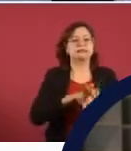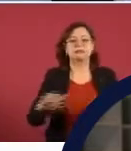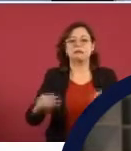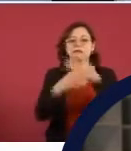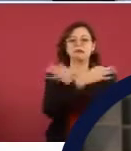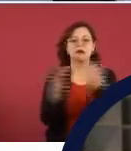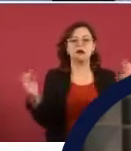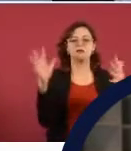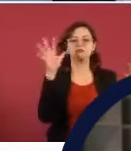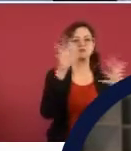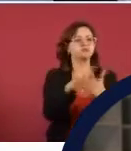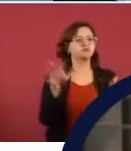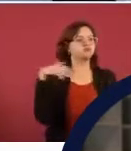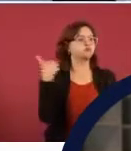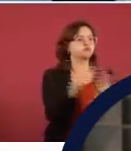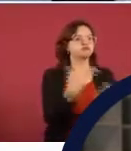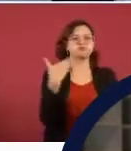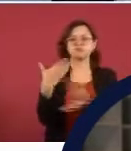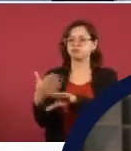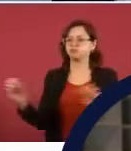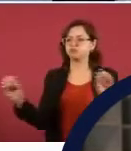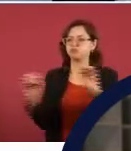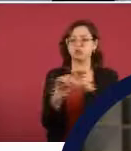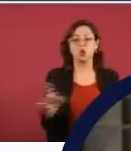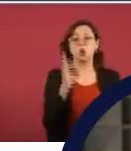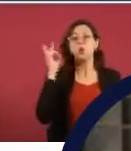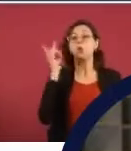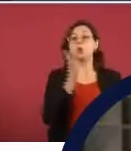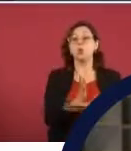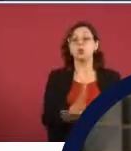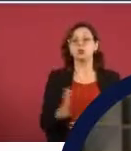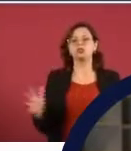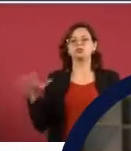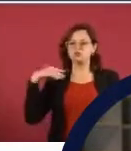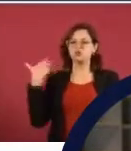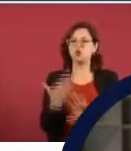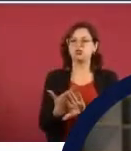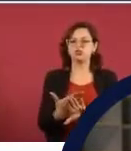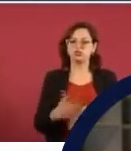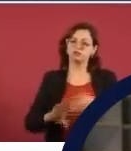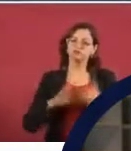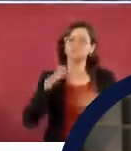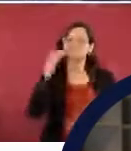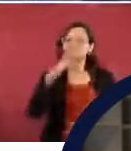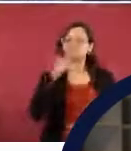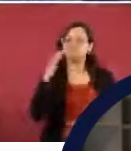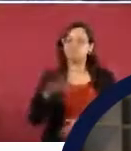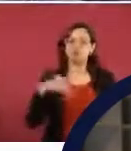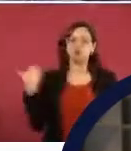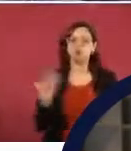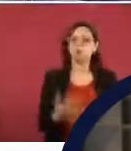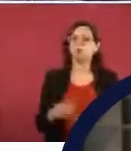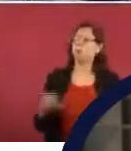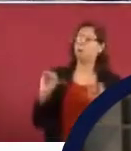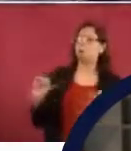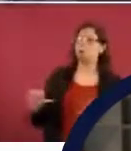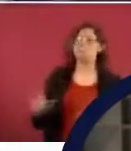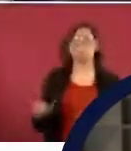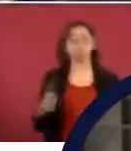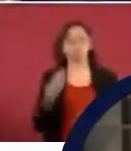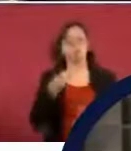pudor alguno se haya nombrado a la titular de la Comisión Nacional de Derechos Humanos, pasando por encima de lo que dice la ley y la